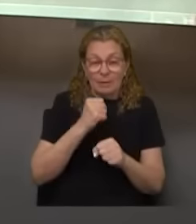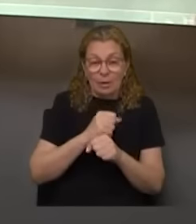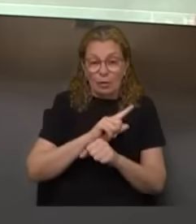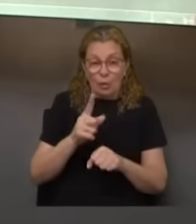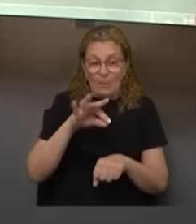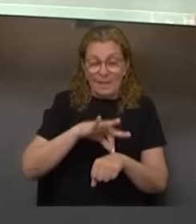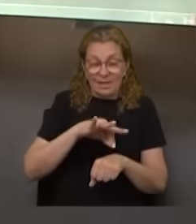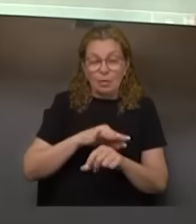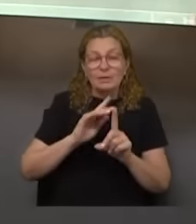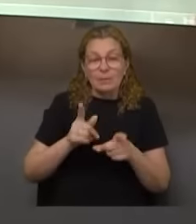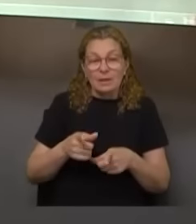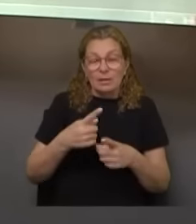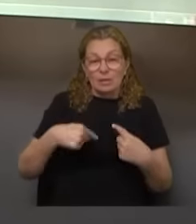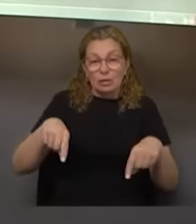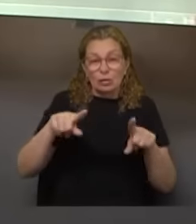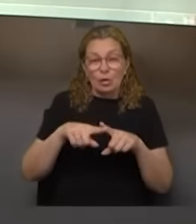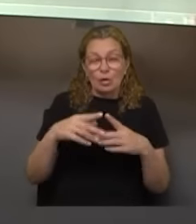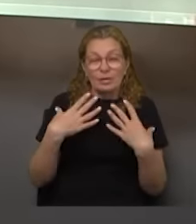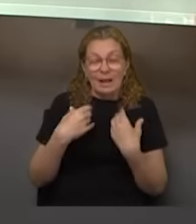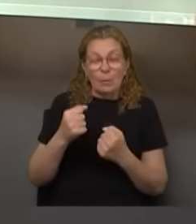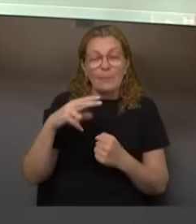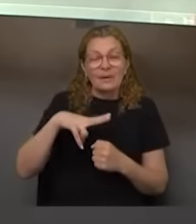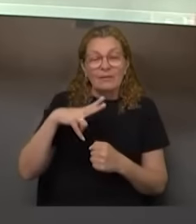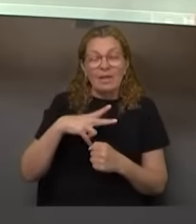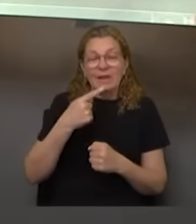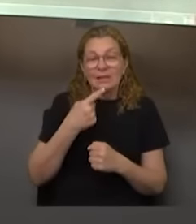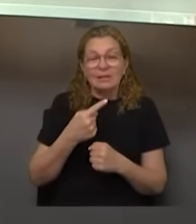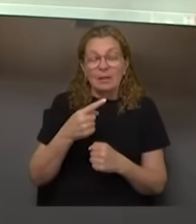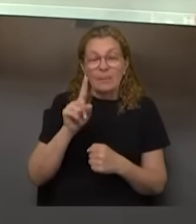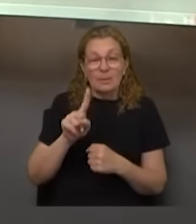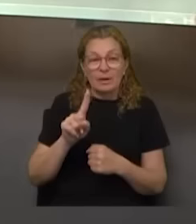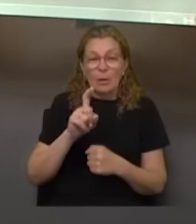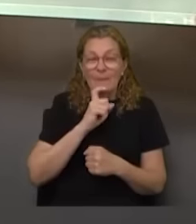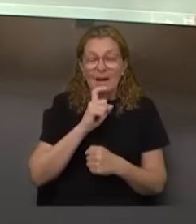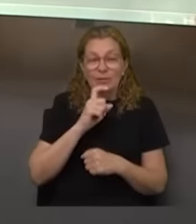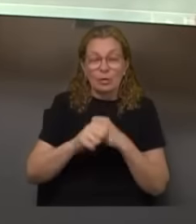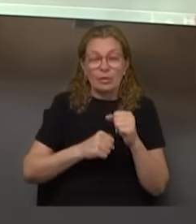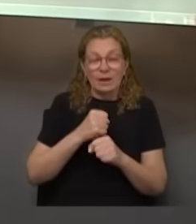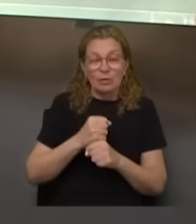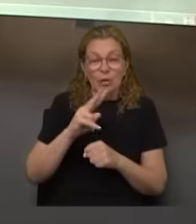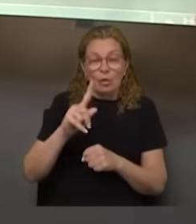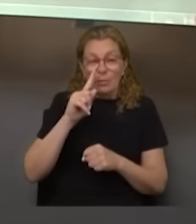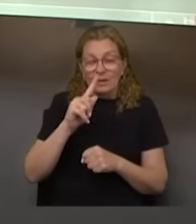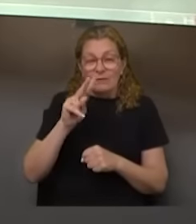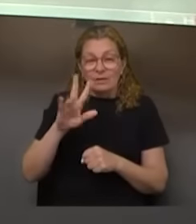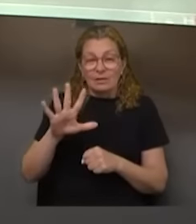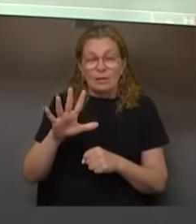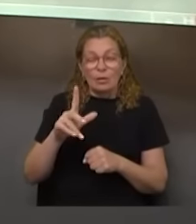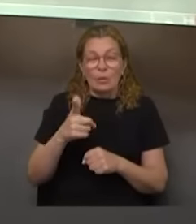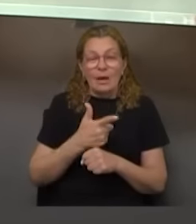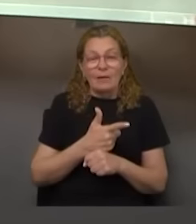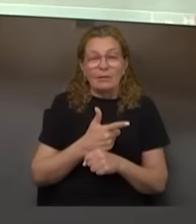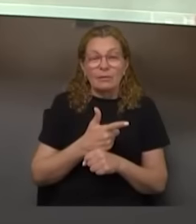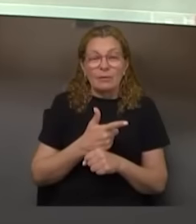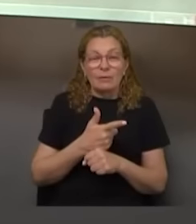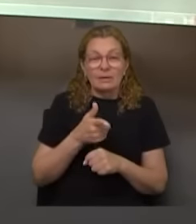casmo y también de toda el área de la salud privada por el cual a partir del primero de marzo del año 2025 no habrá funcionariado de